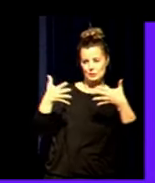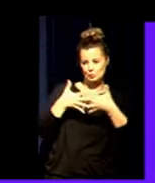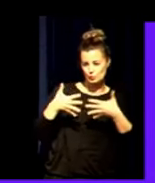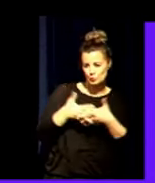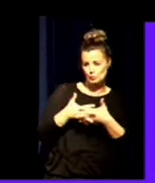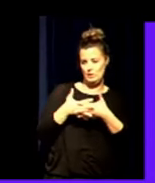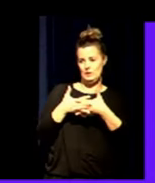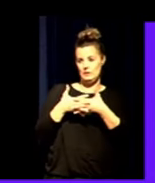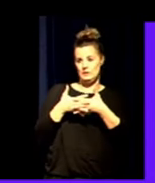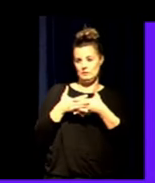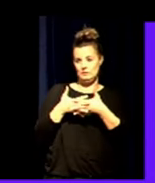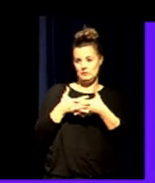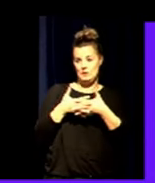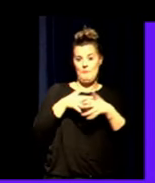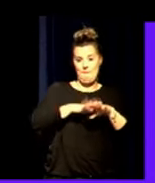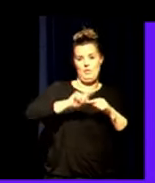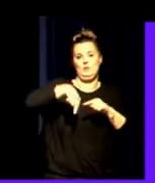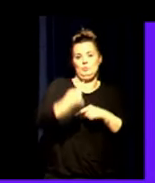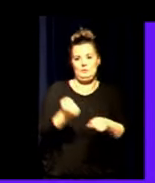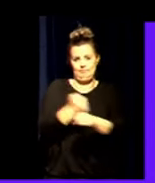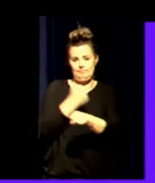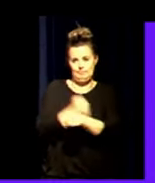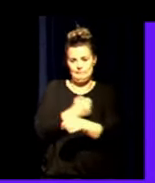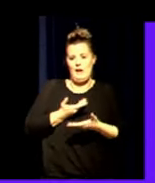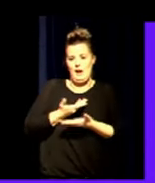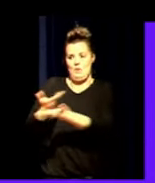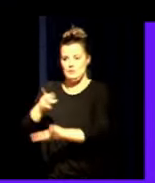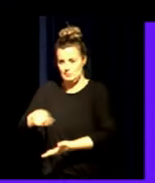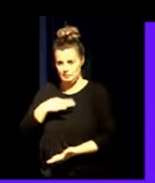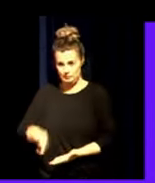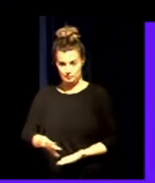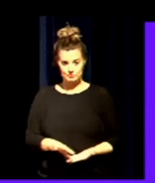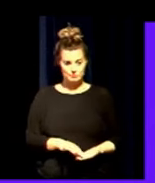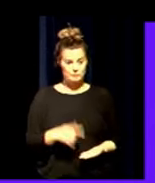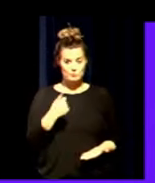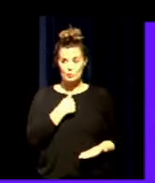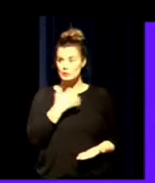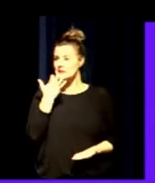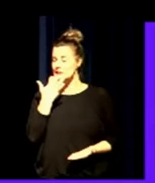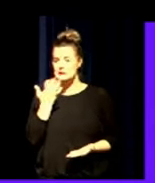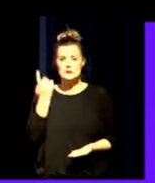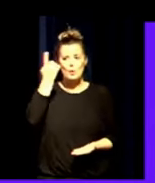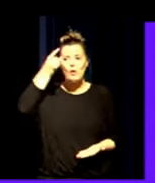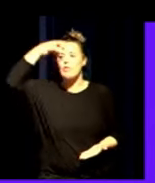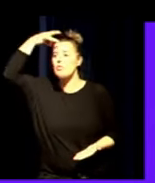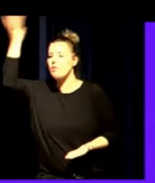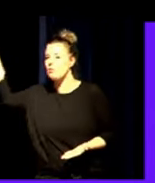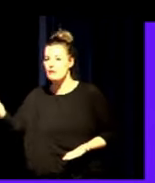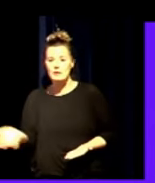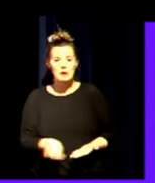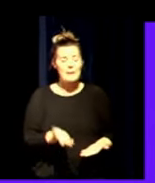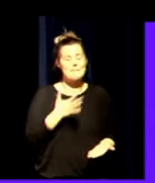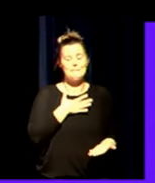solo necesitan soporte para llevarlas a cabo. Por lo tanto, yo, si hay alguna idea que